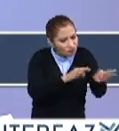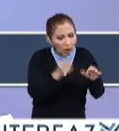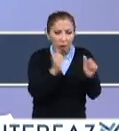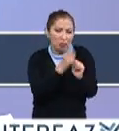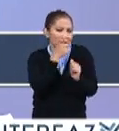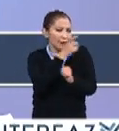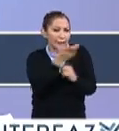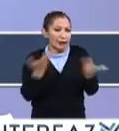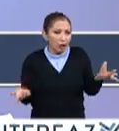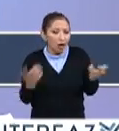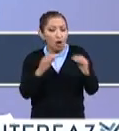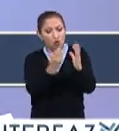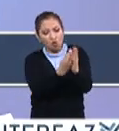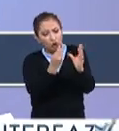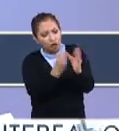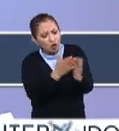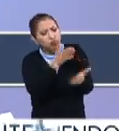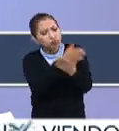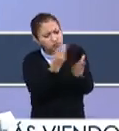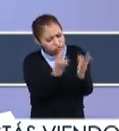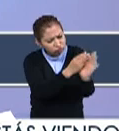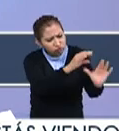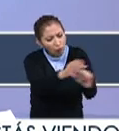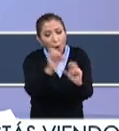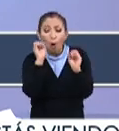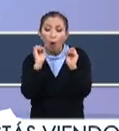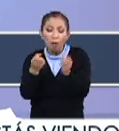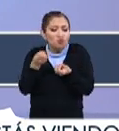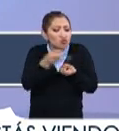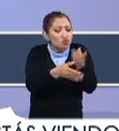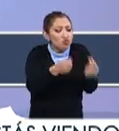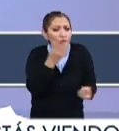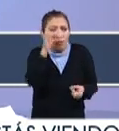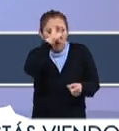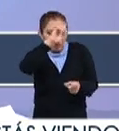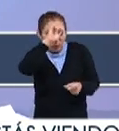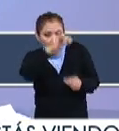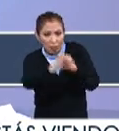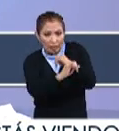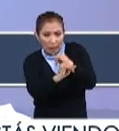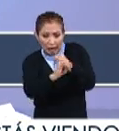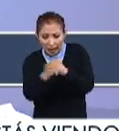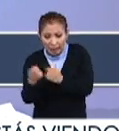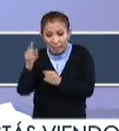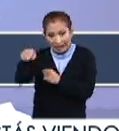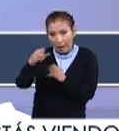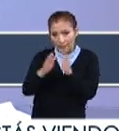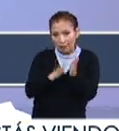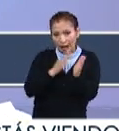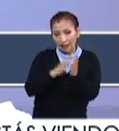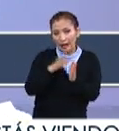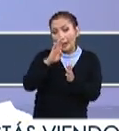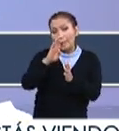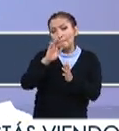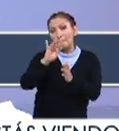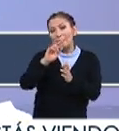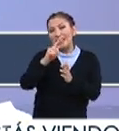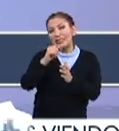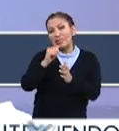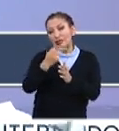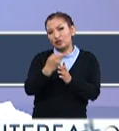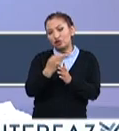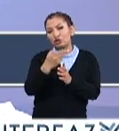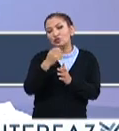como te digo, como con un curso presencial o dándoles herramientas en línea. De hecho, en la página del British Council, que